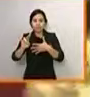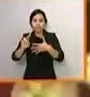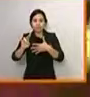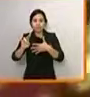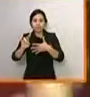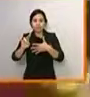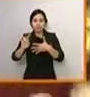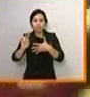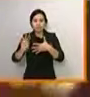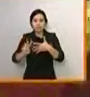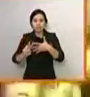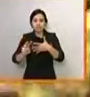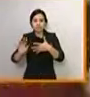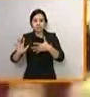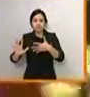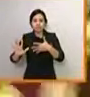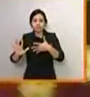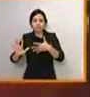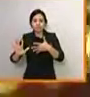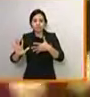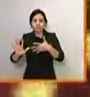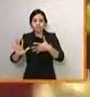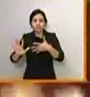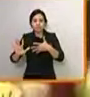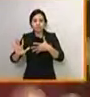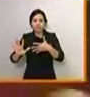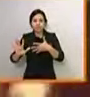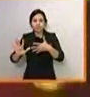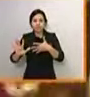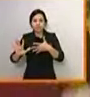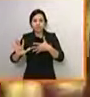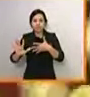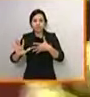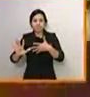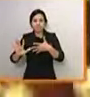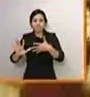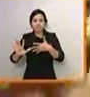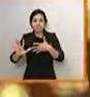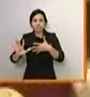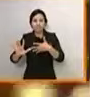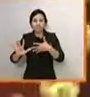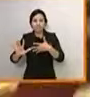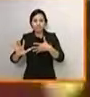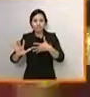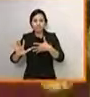Es el 25, cuarto número seleccionado y cada vez más cerca de nuestro feliz ganador.